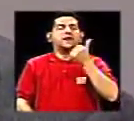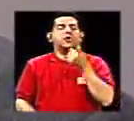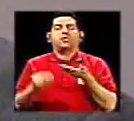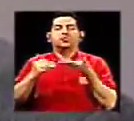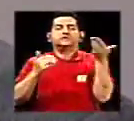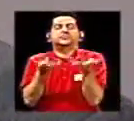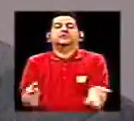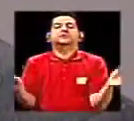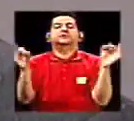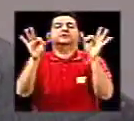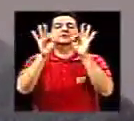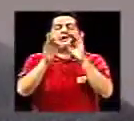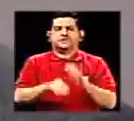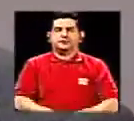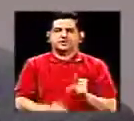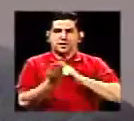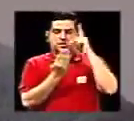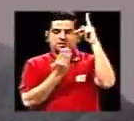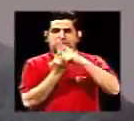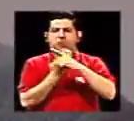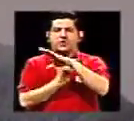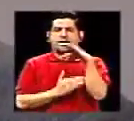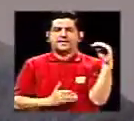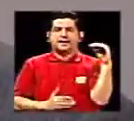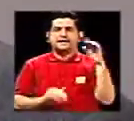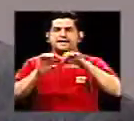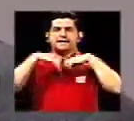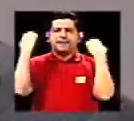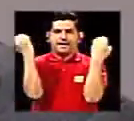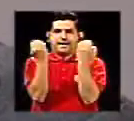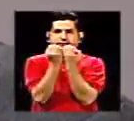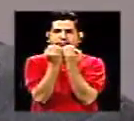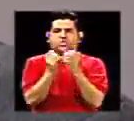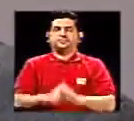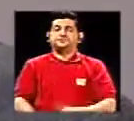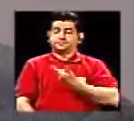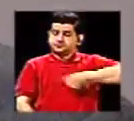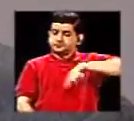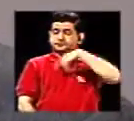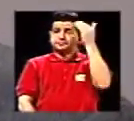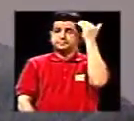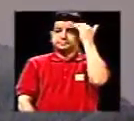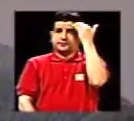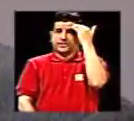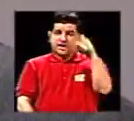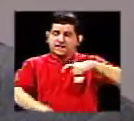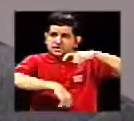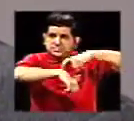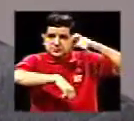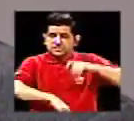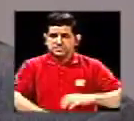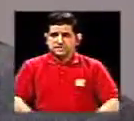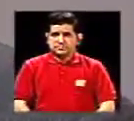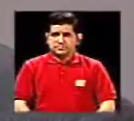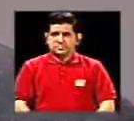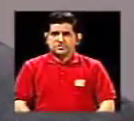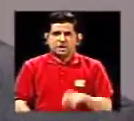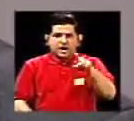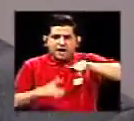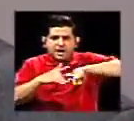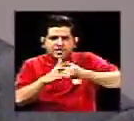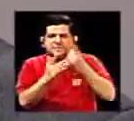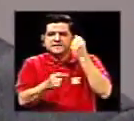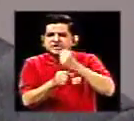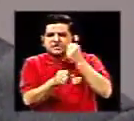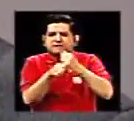elemento fundamental, que es tiene programa y equipo. Y entonces nosotros sabíamos en ese momento que ahí empezaba una de las